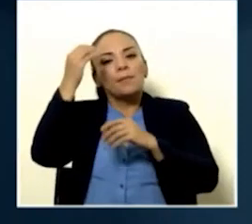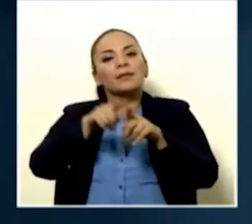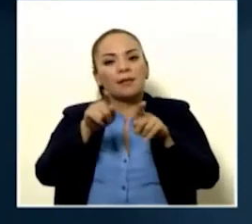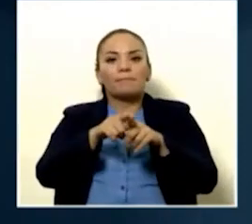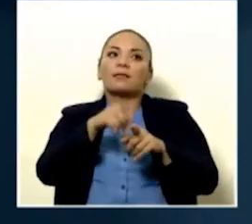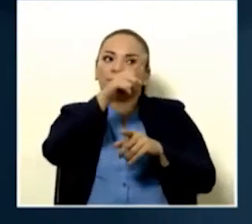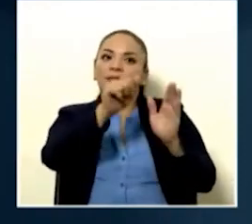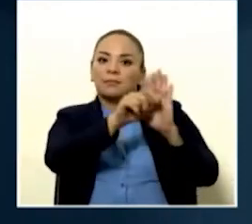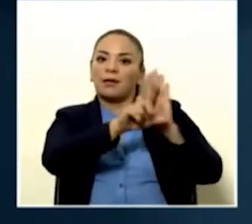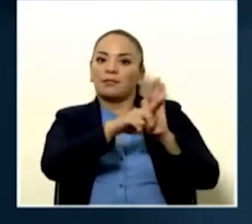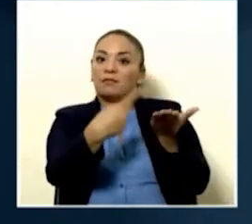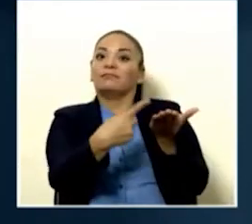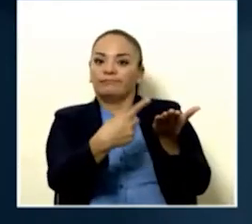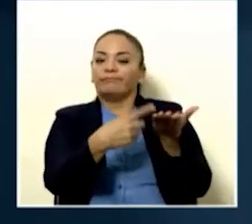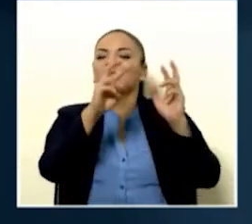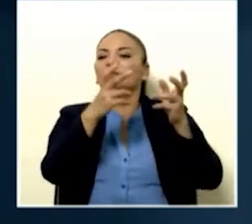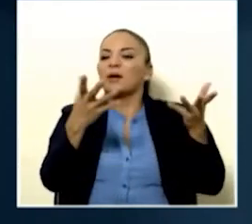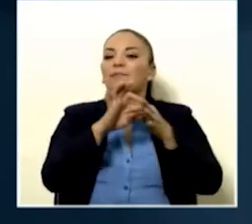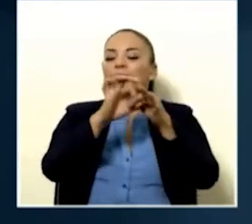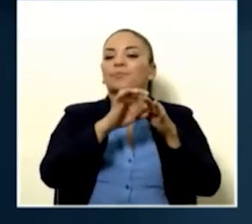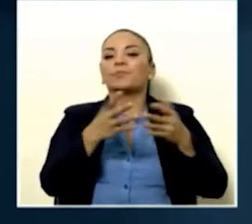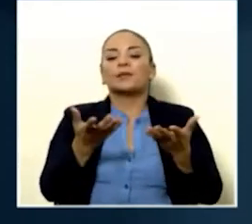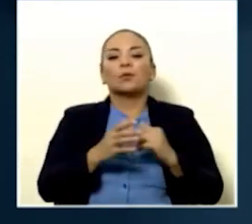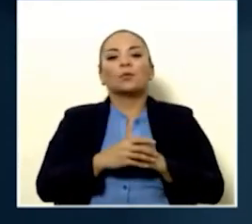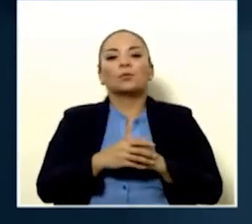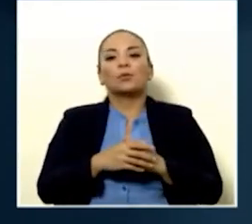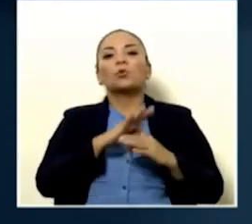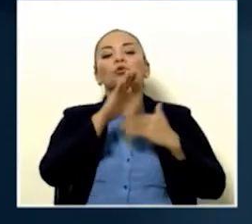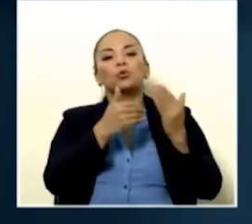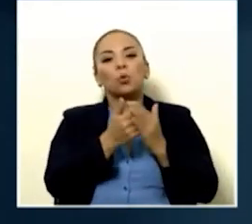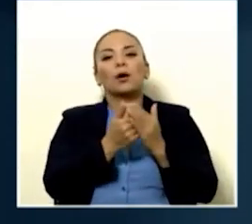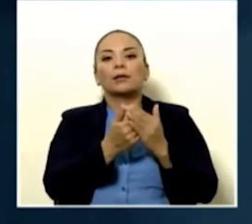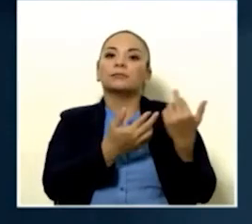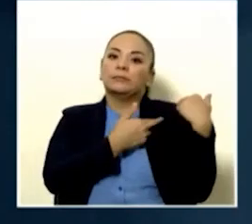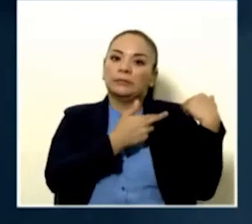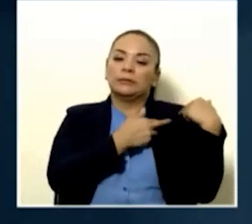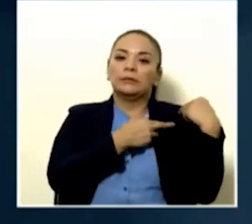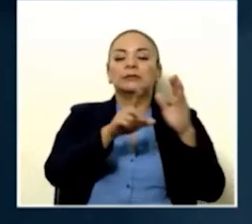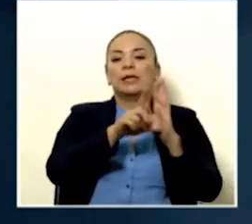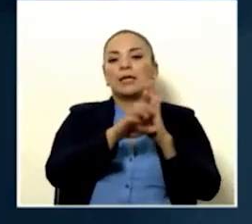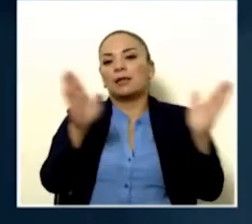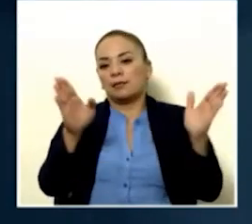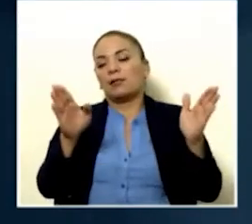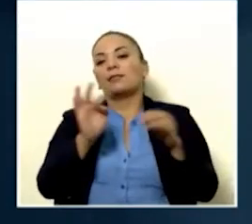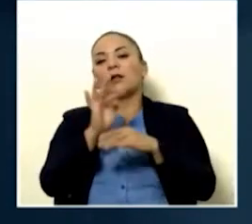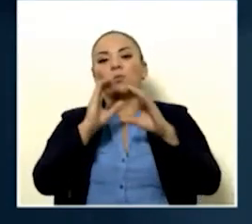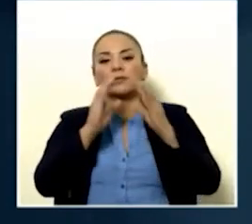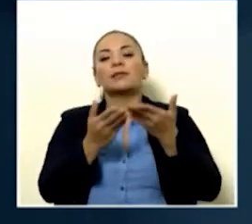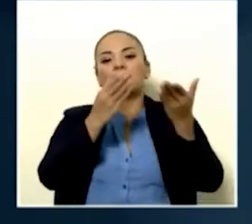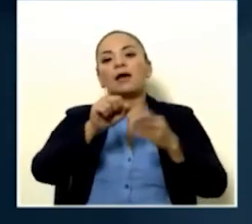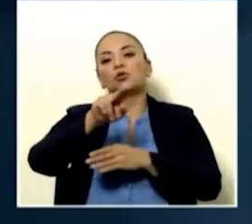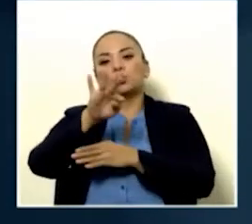el Congreso, relacionado con las competencias que la Ley General de Telecomunicaciones le da